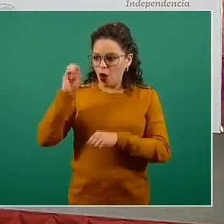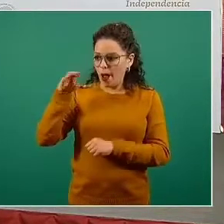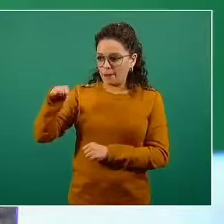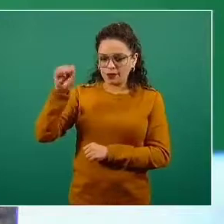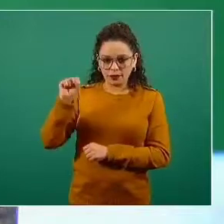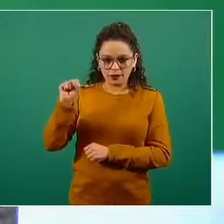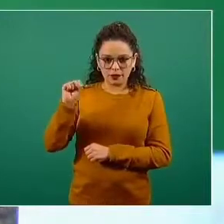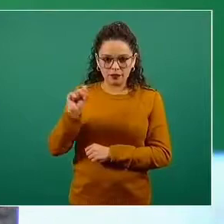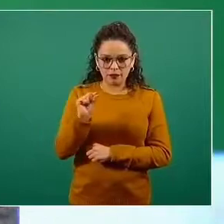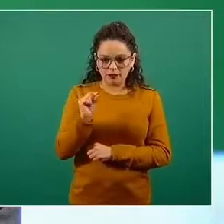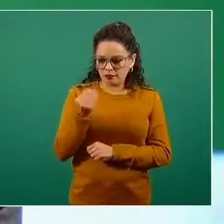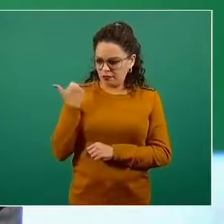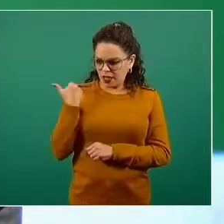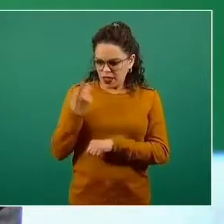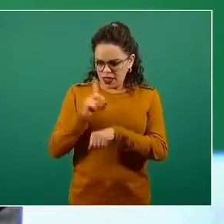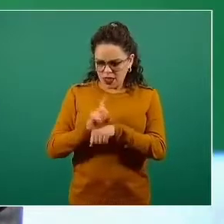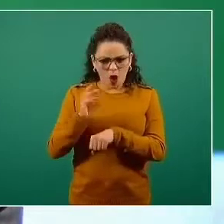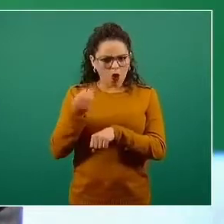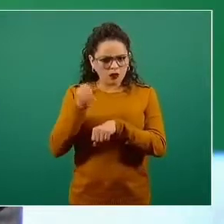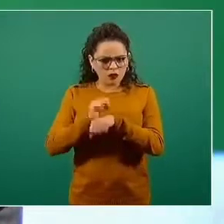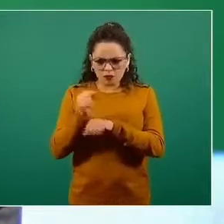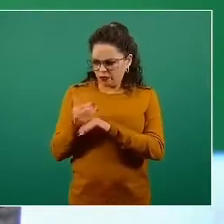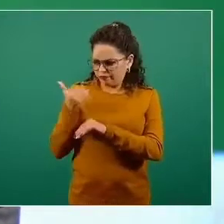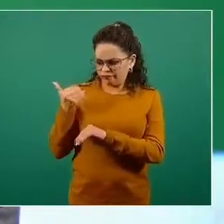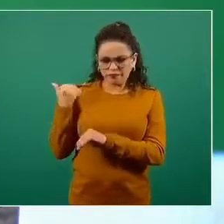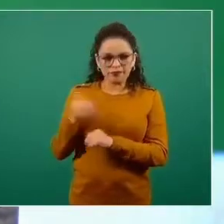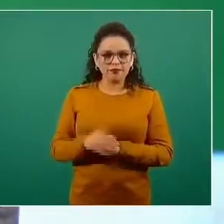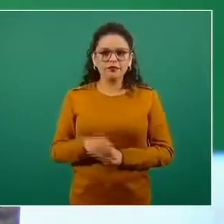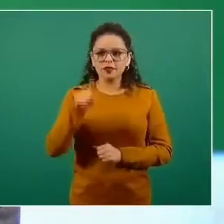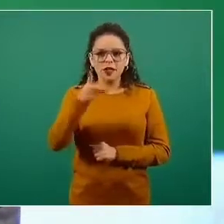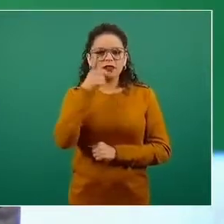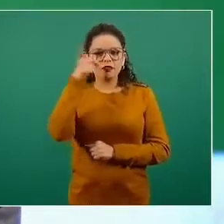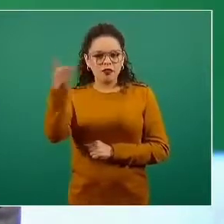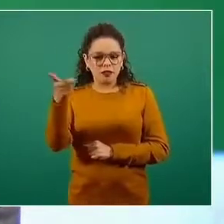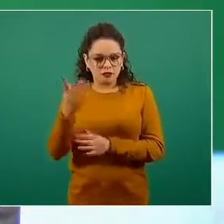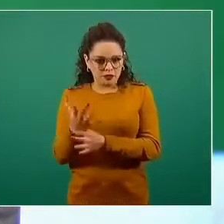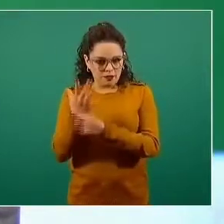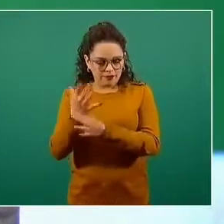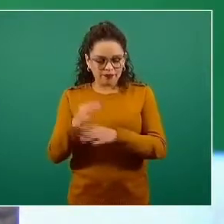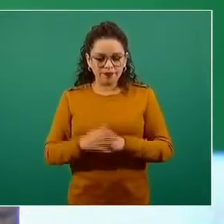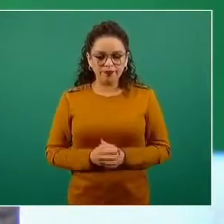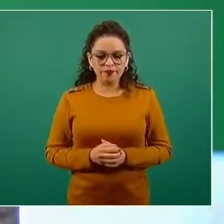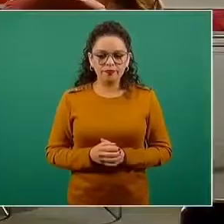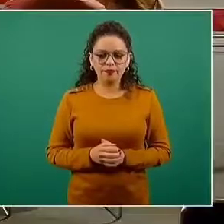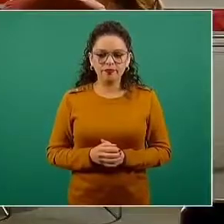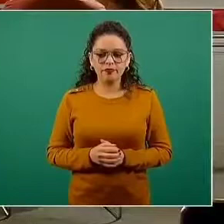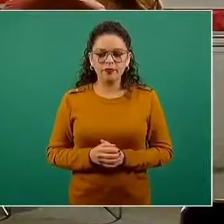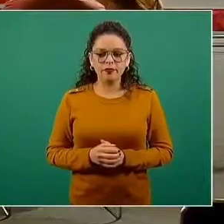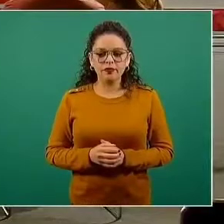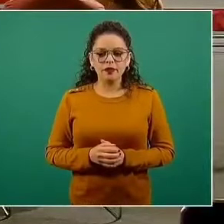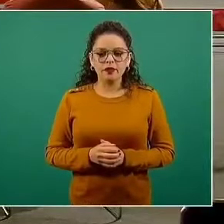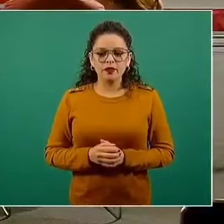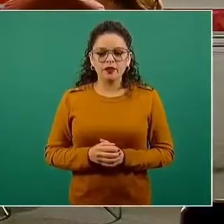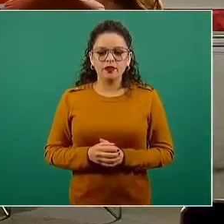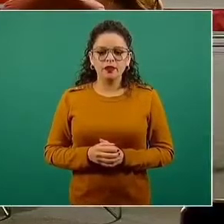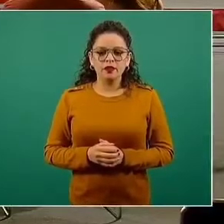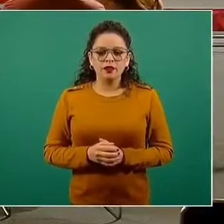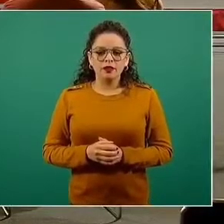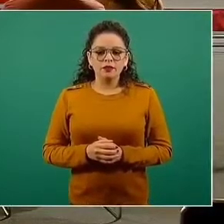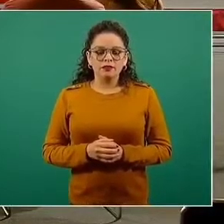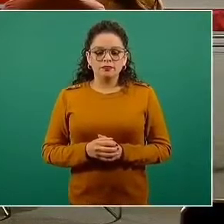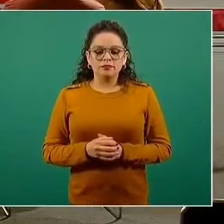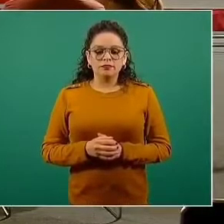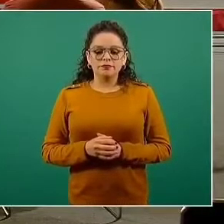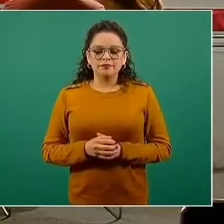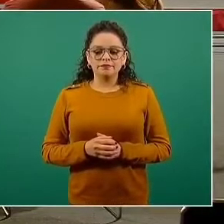unos pocos días o semanas, cuando decía que es una un